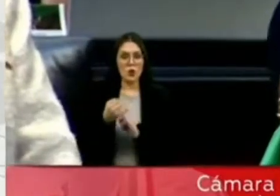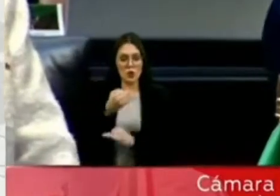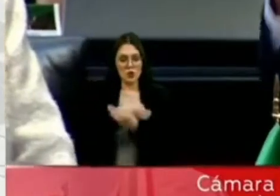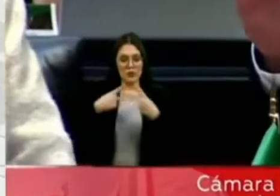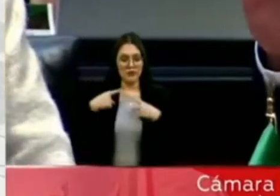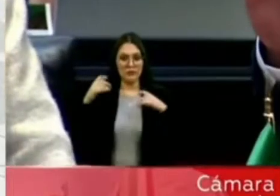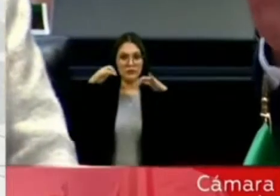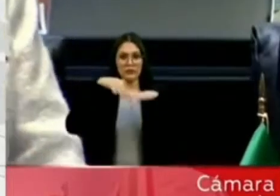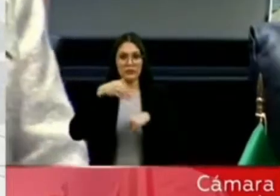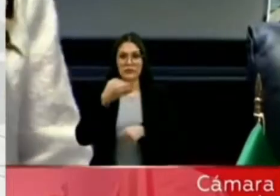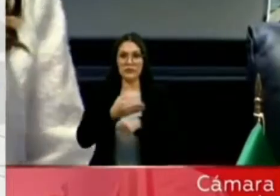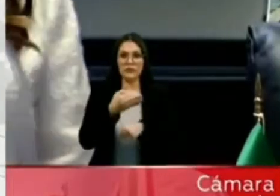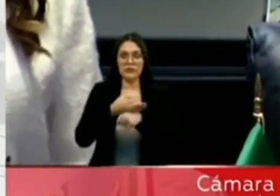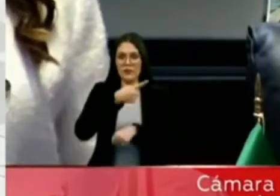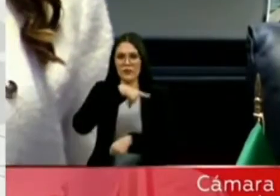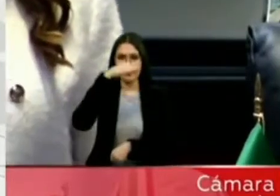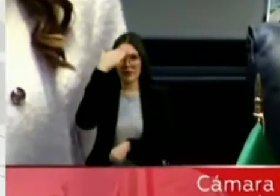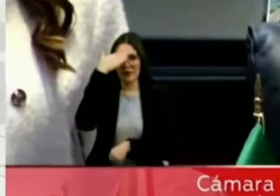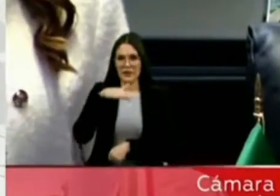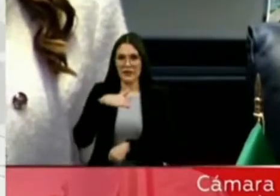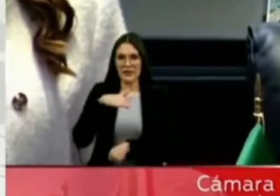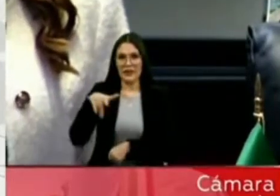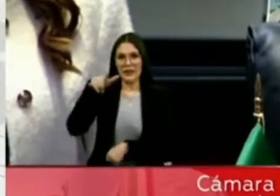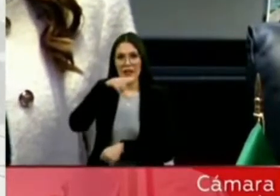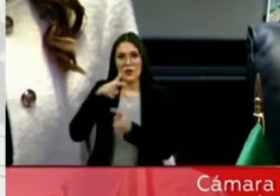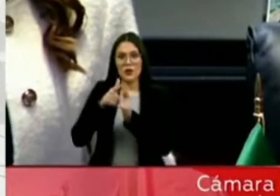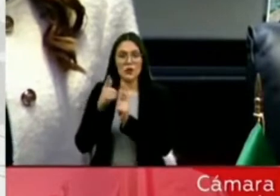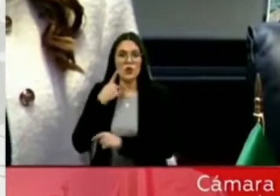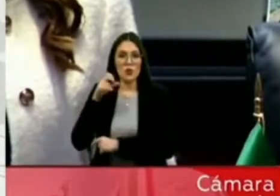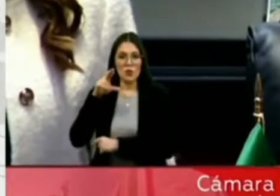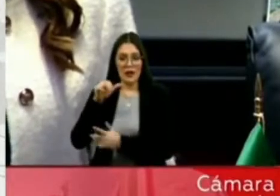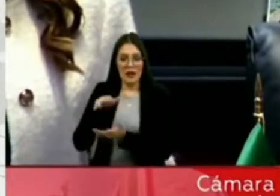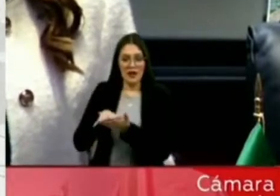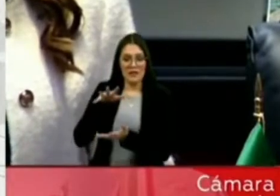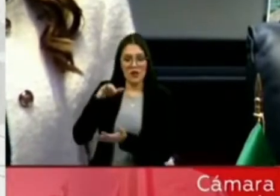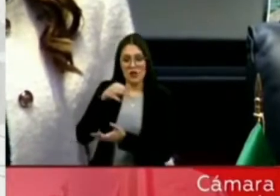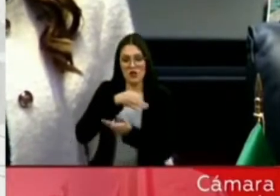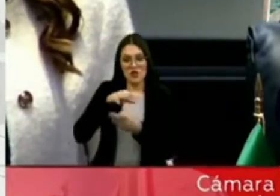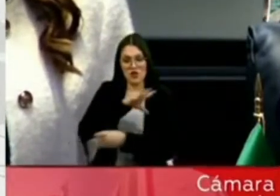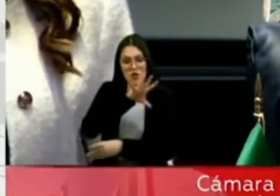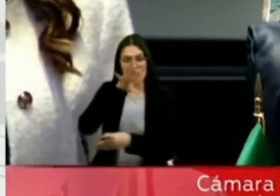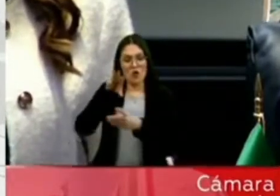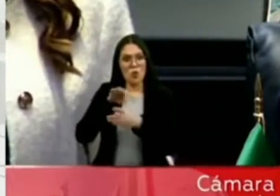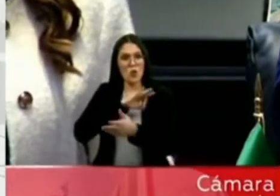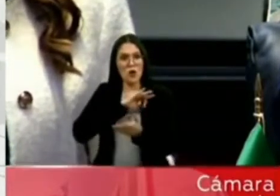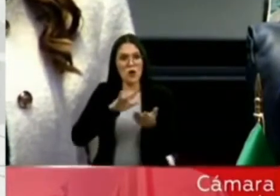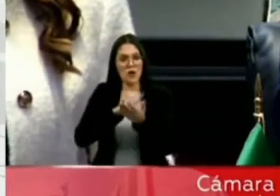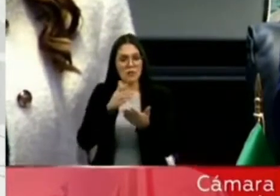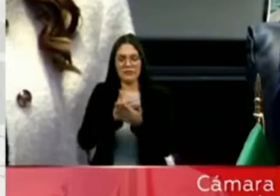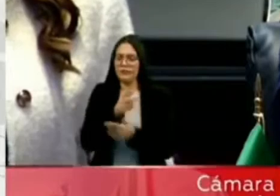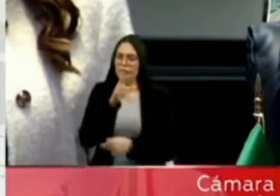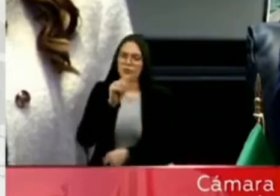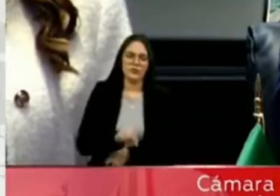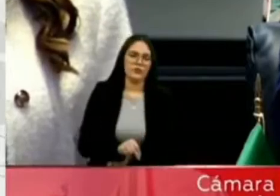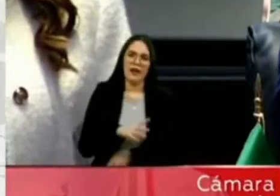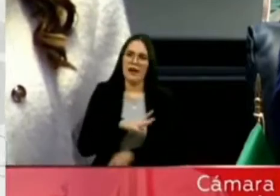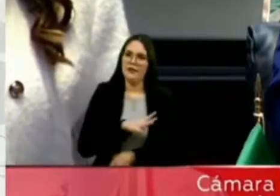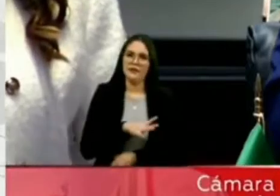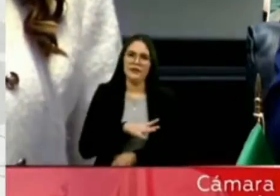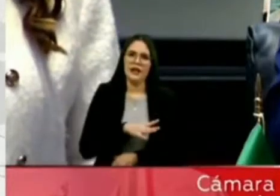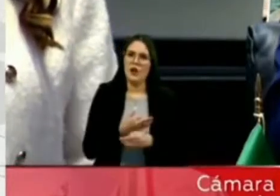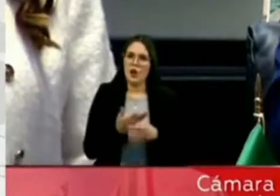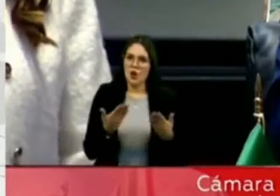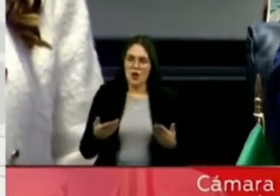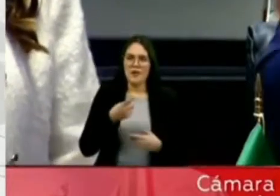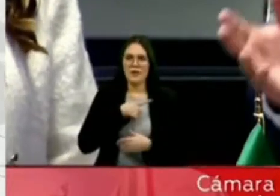que la mayoría no tiene la mayoría calificada. Hoy tenemos que ser responsables con los actos que estamos realizando